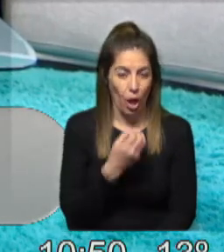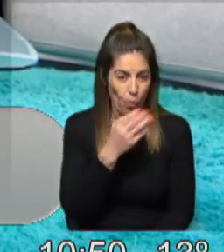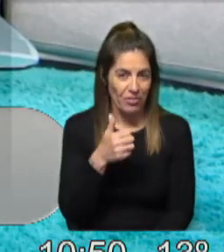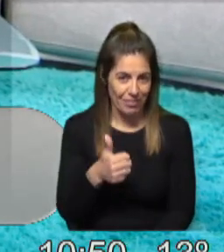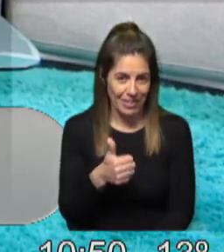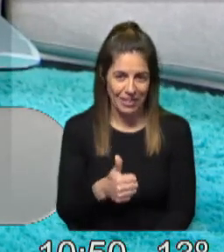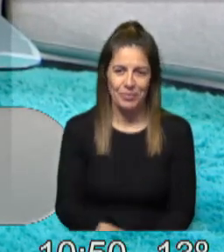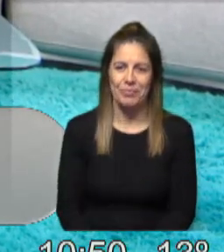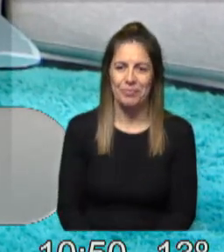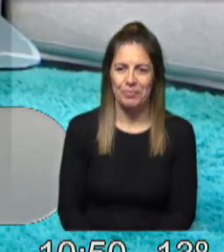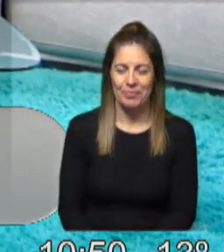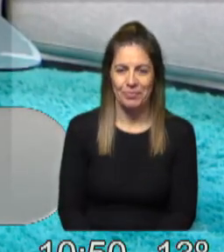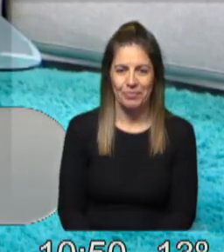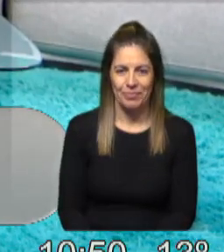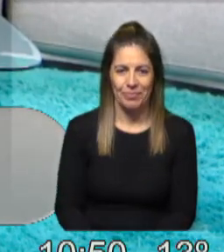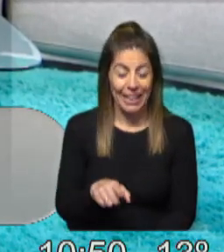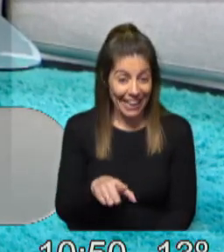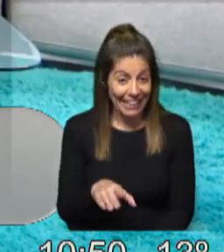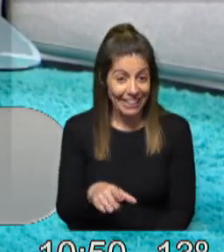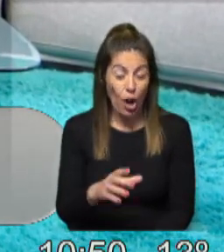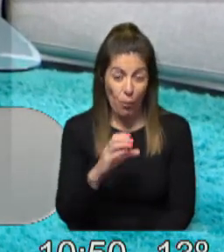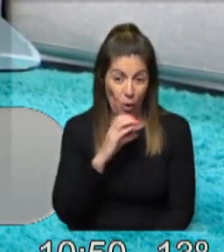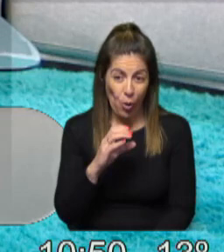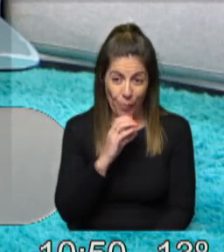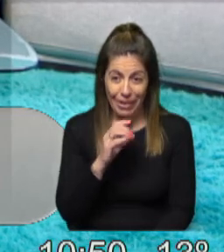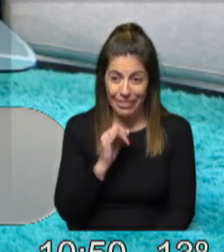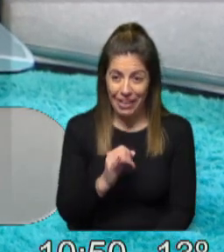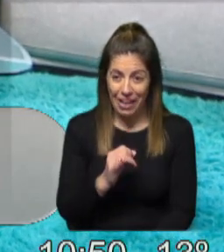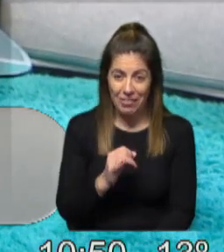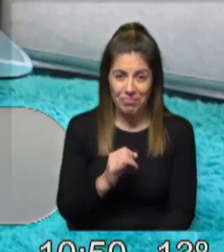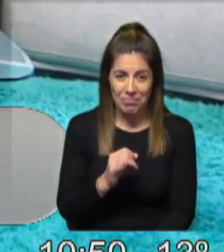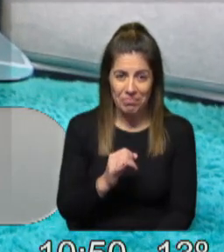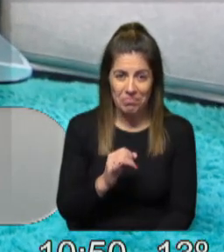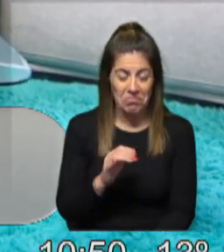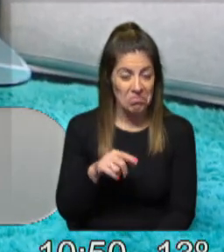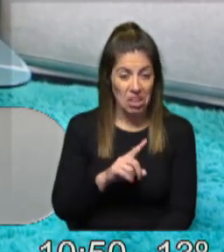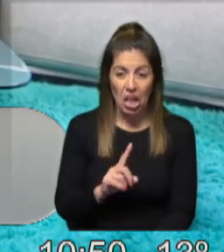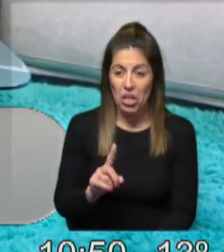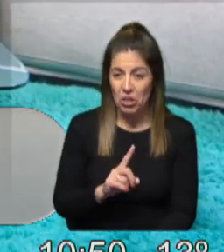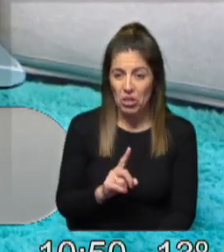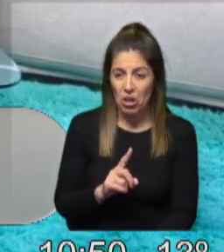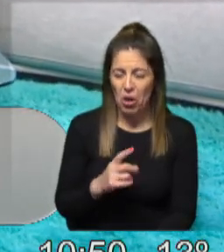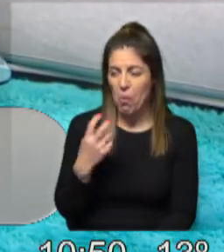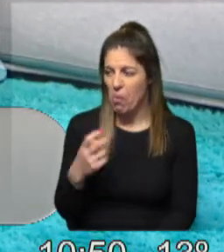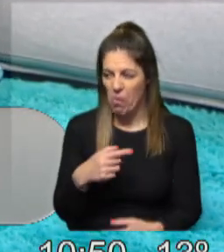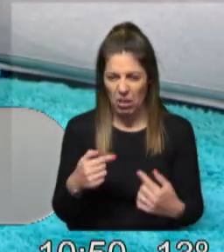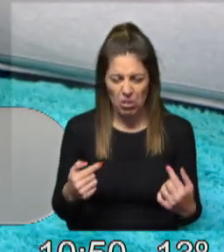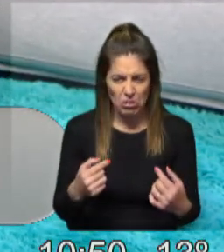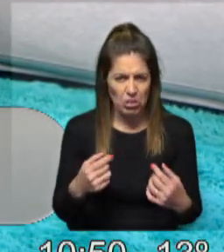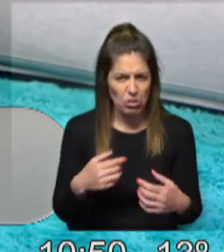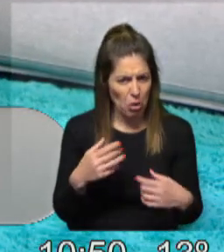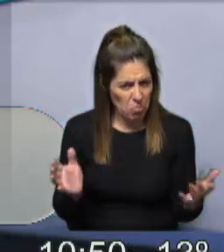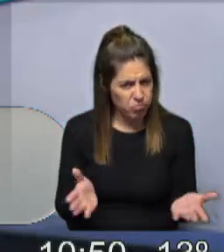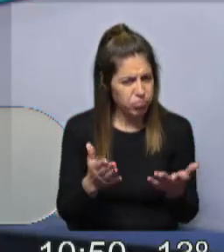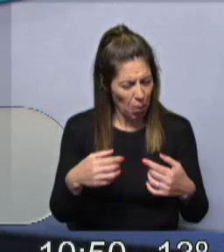con los cuervos. Sí, subimos y bajamos, pero esta en particular como comedia no pisa ningún territorio rebuscado y fluye todo el tiempo.